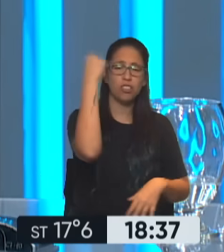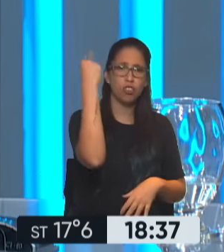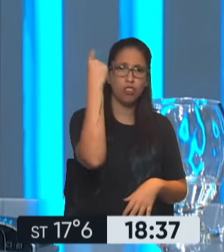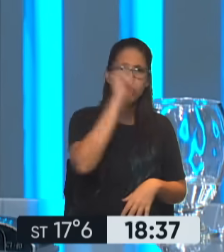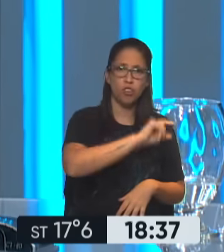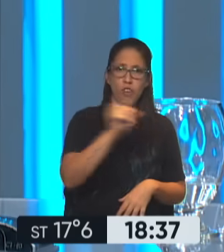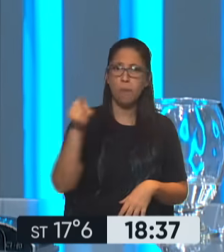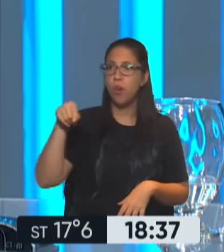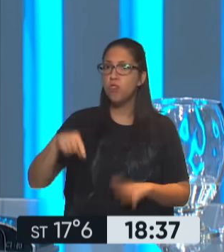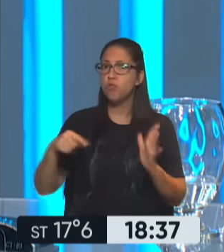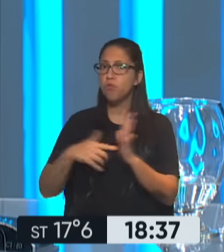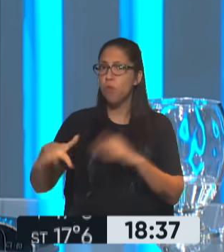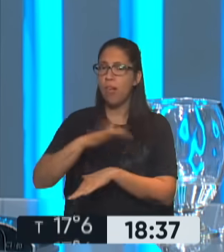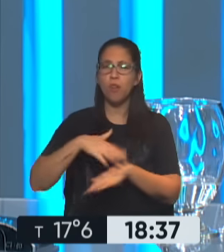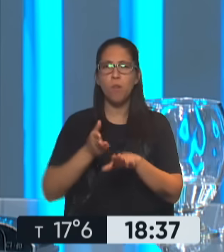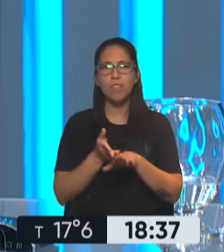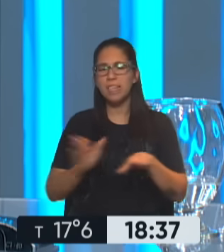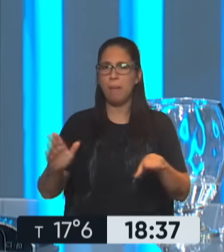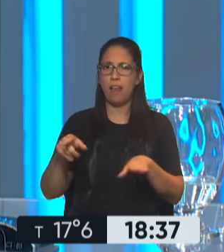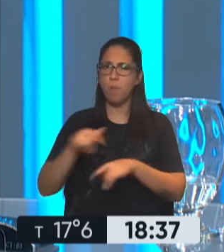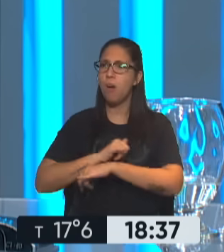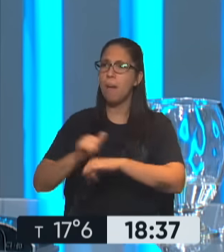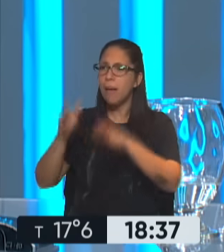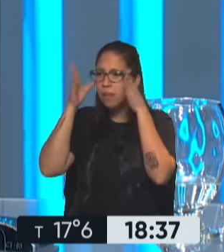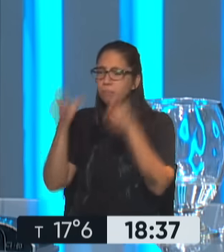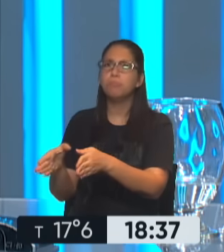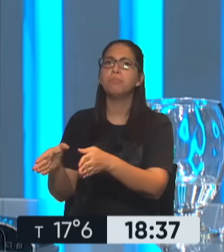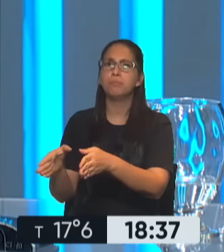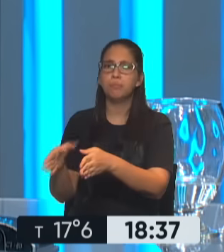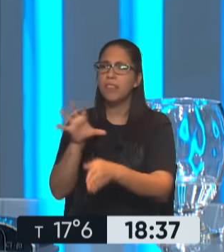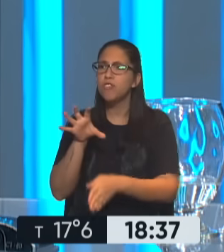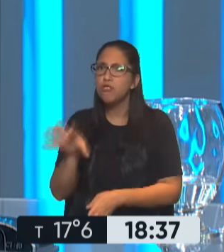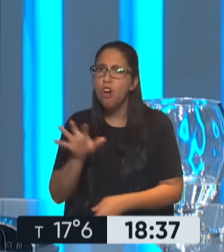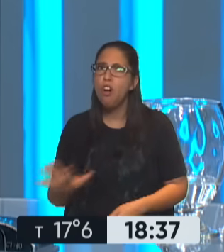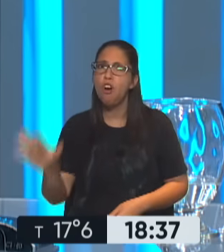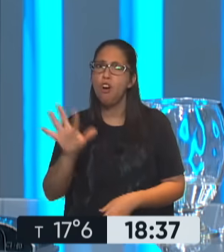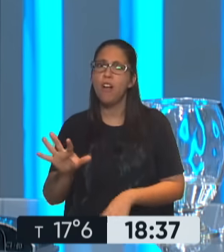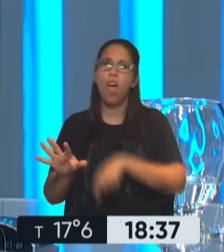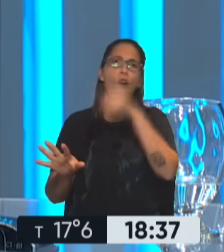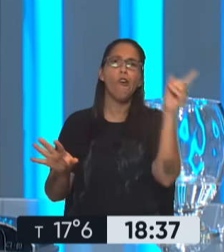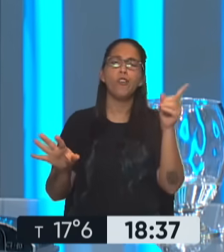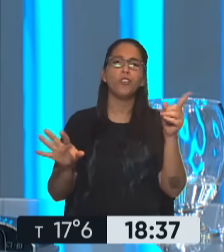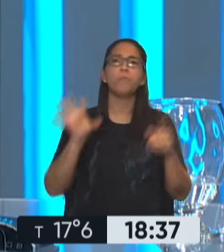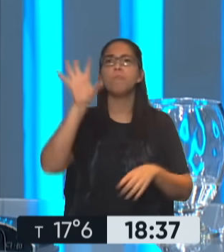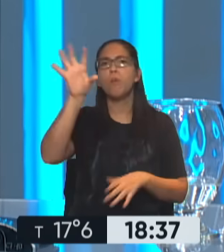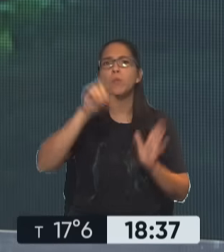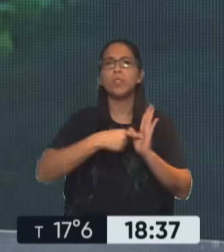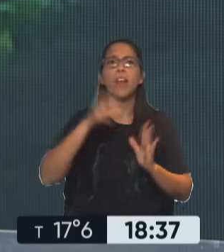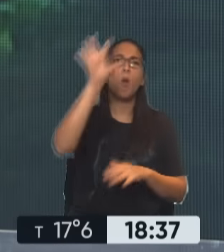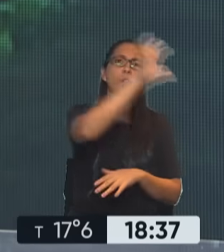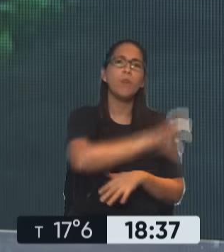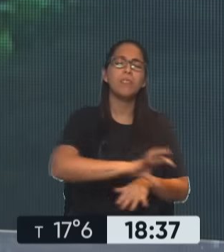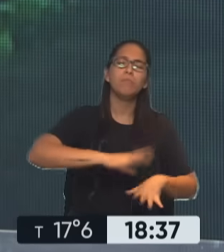pudo hablar de la ciudad. Me parece que fue una campaña centrada en ese distrito, mientras que en otros quizás se nacionalizó un poco más. Es posible